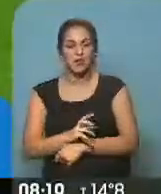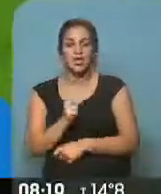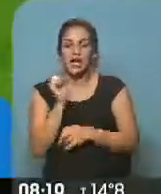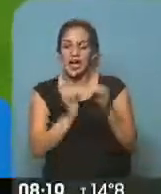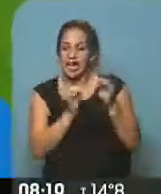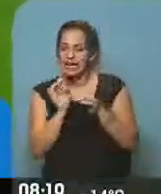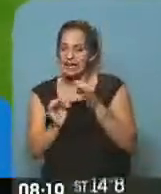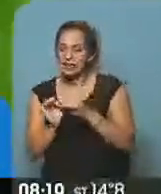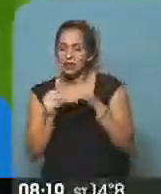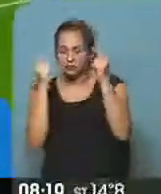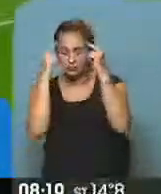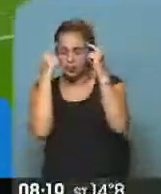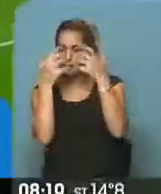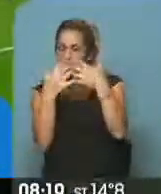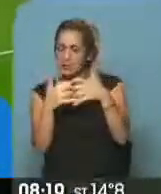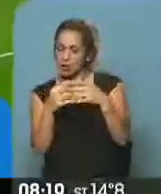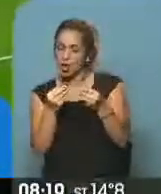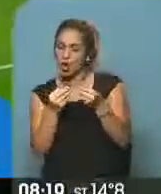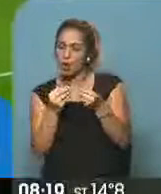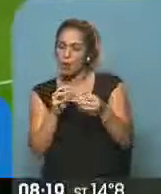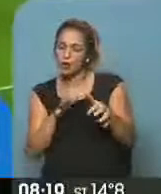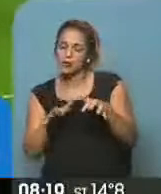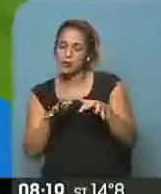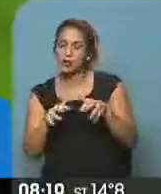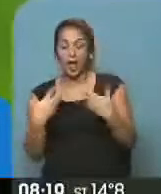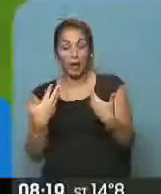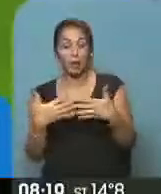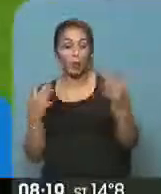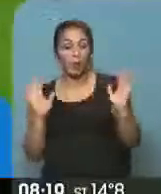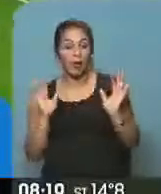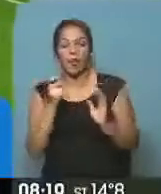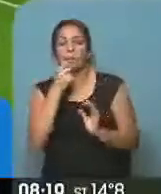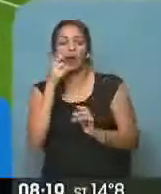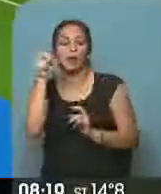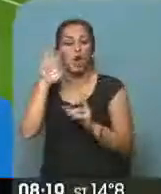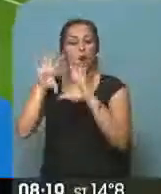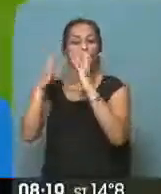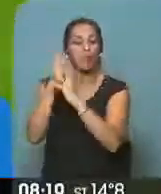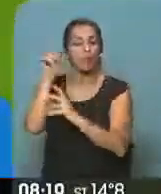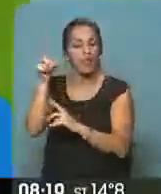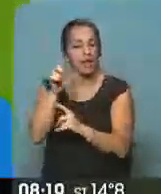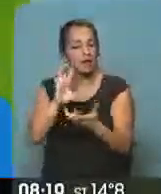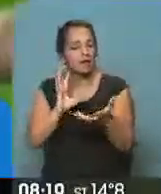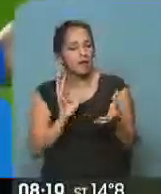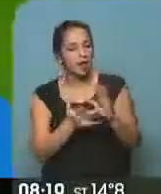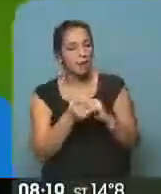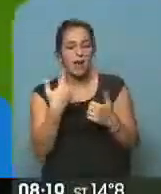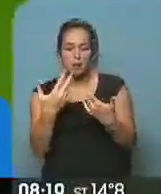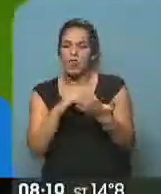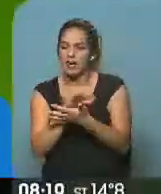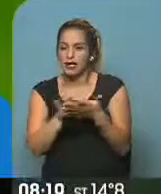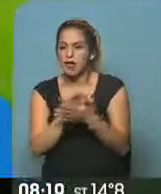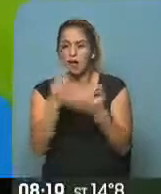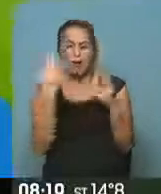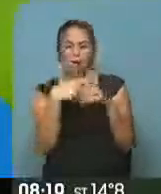analizando o pensando en situaciones que pueden llegar a darse durante la Copa del Mundo y que se pueden resolver a través de nombres, de ecuaciones,